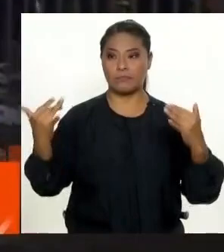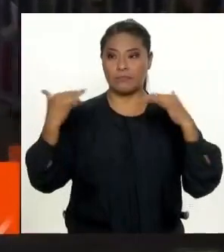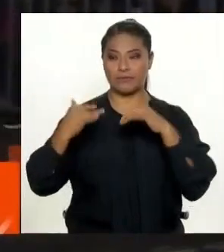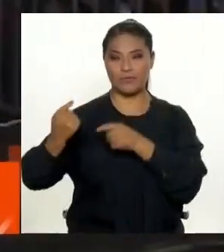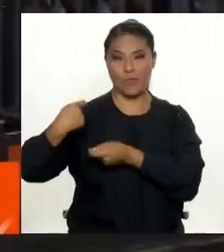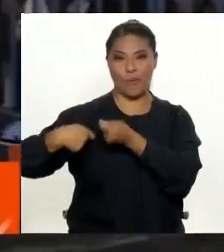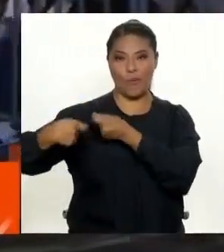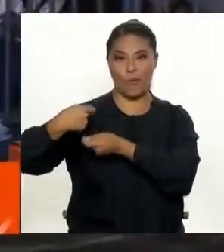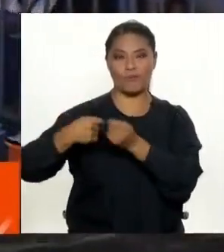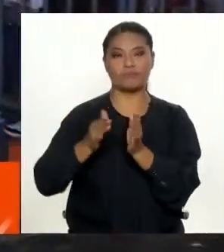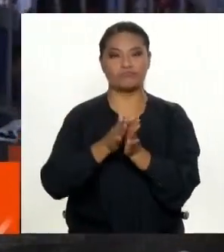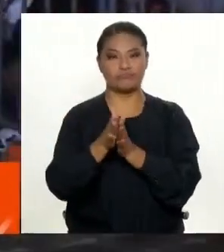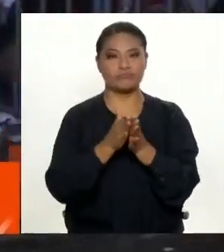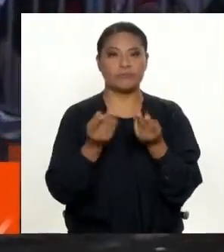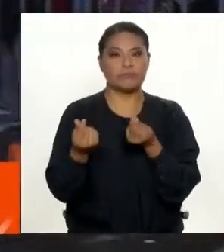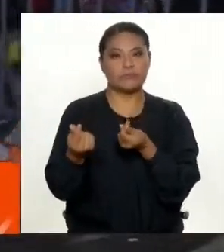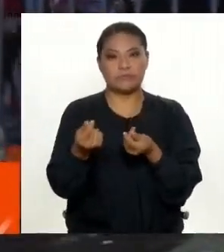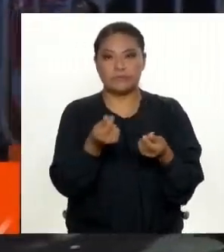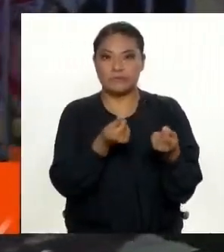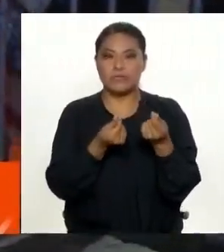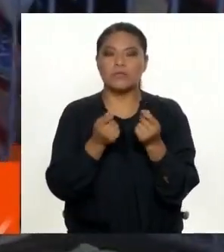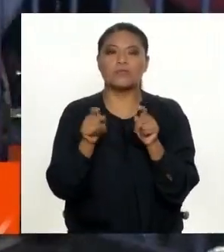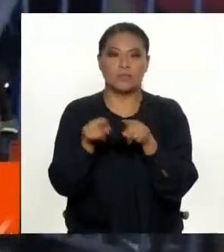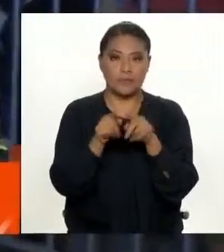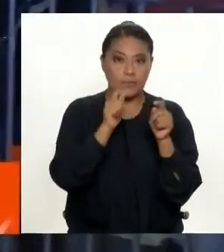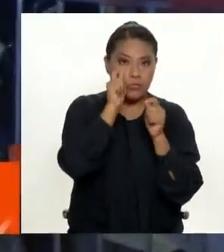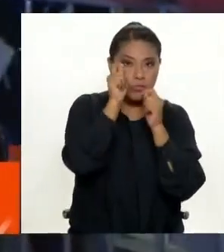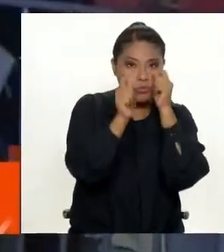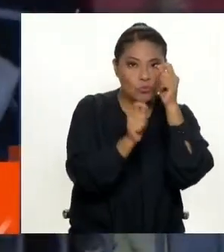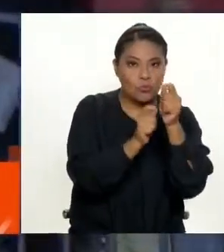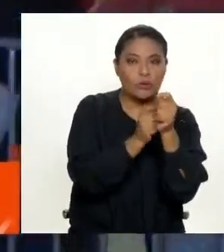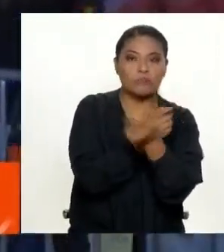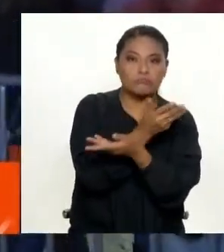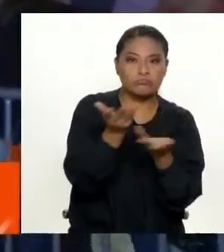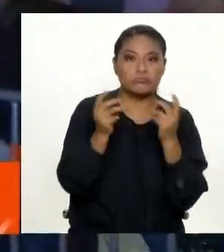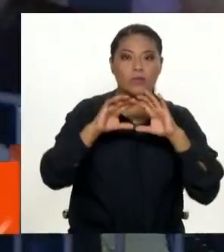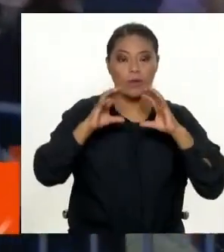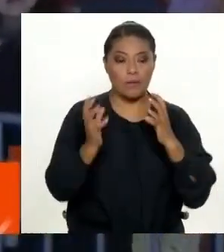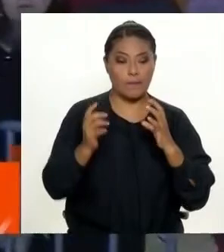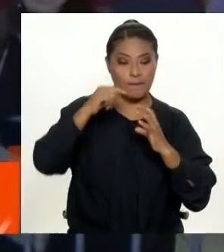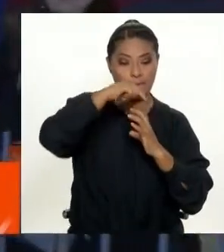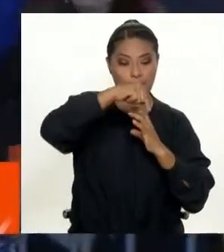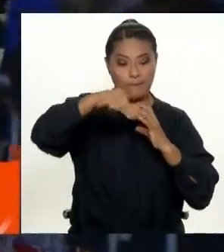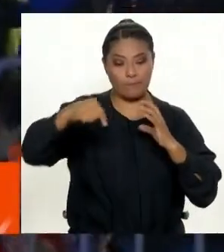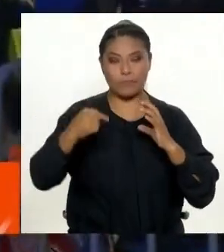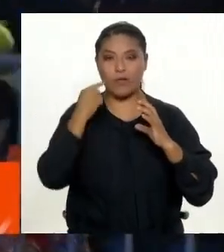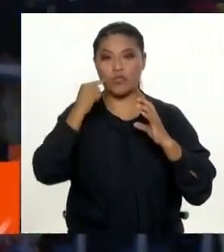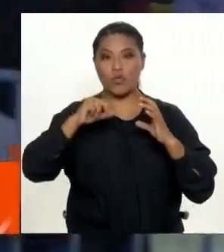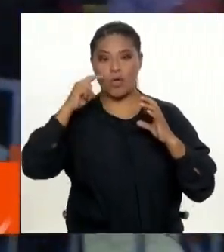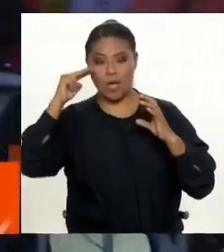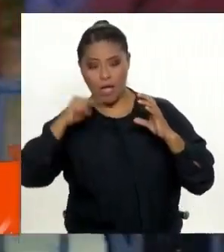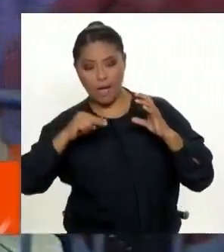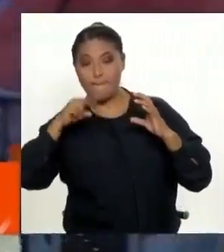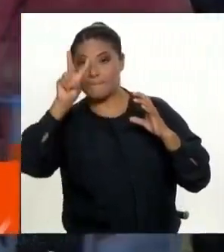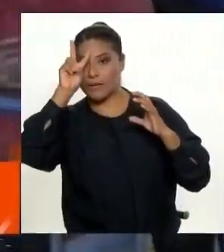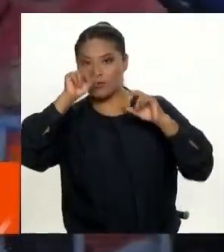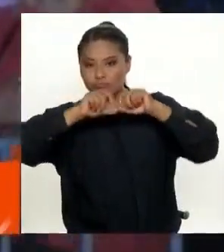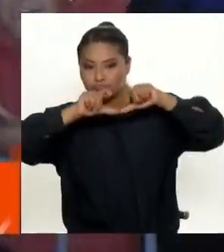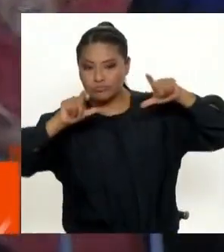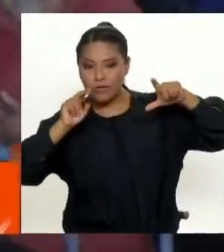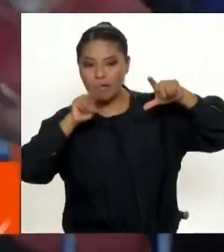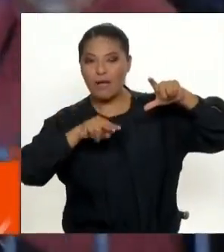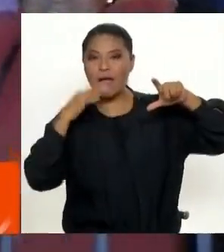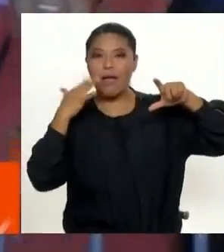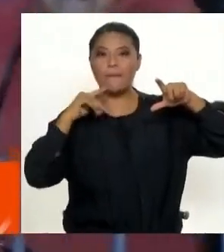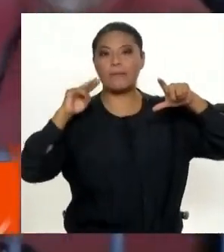poder reactivar el turismo. Recordemos que estamos ante los ojos del mundo, ya mañana se celebra esta festividad,